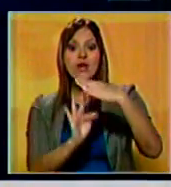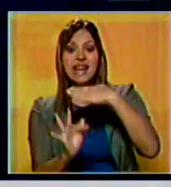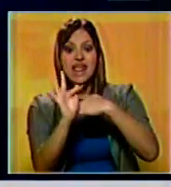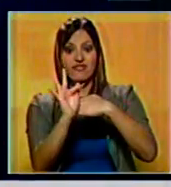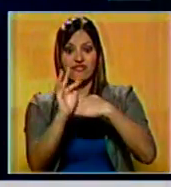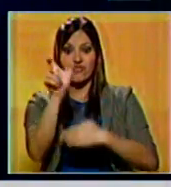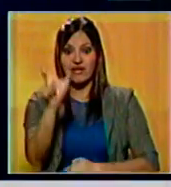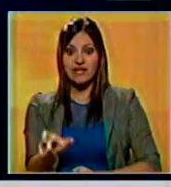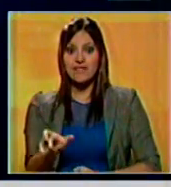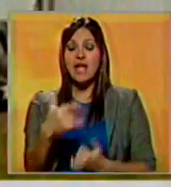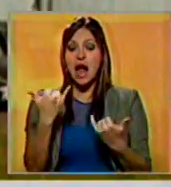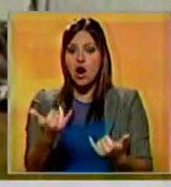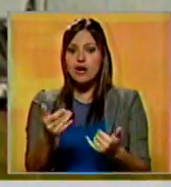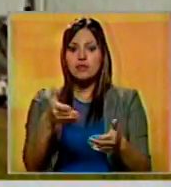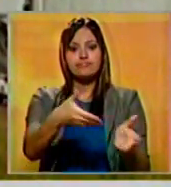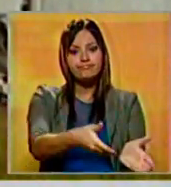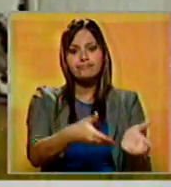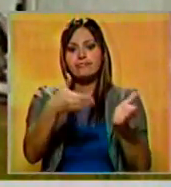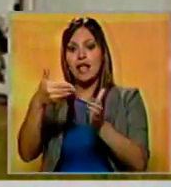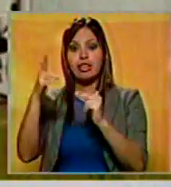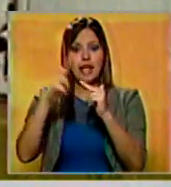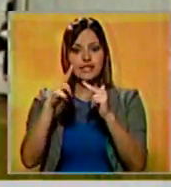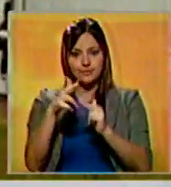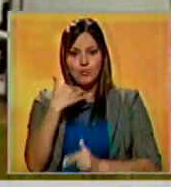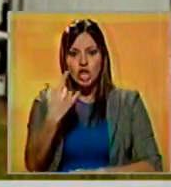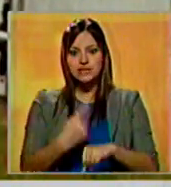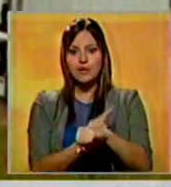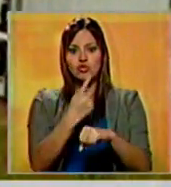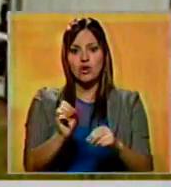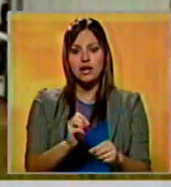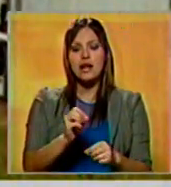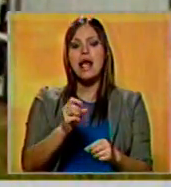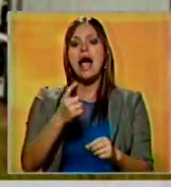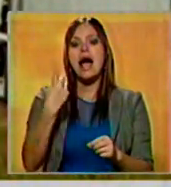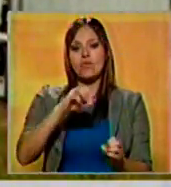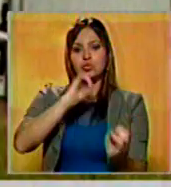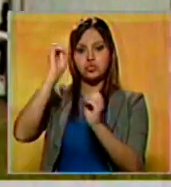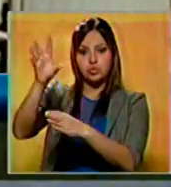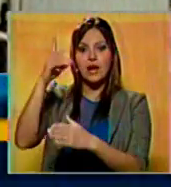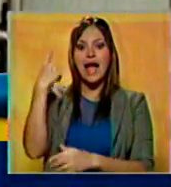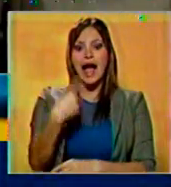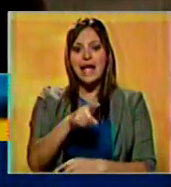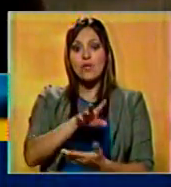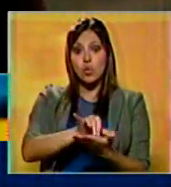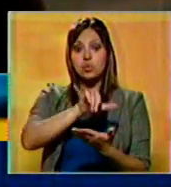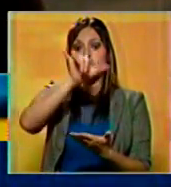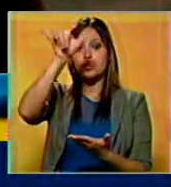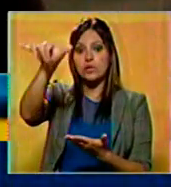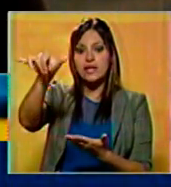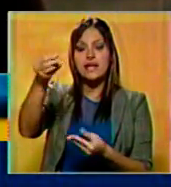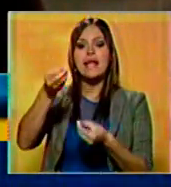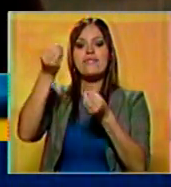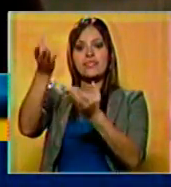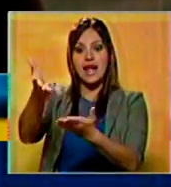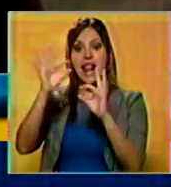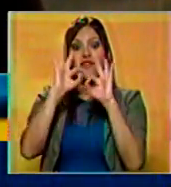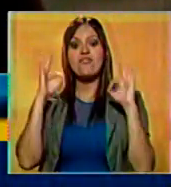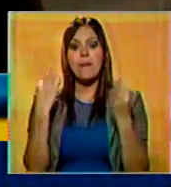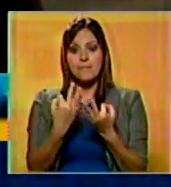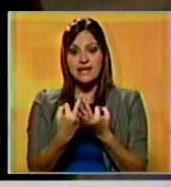años, su cuerpo va a ser retirado del Táchira en las próximas horas desde la base aérea de Santo Domingo para entregárselo a sus